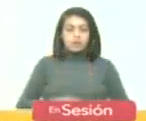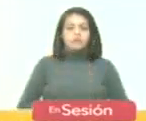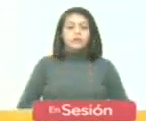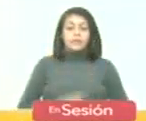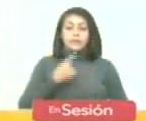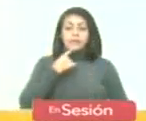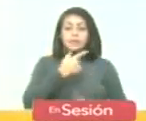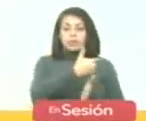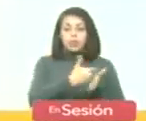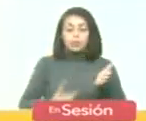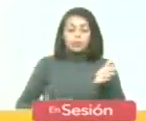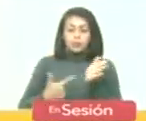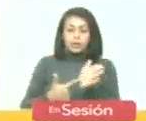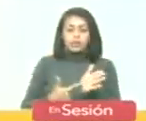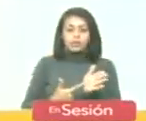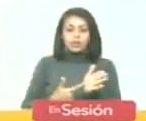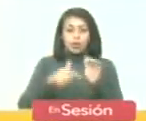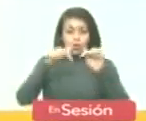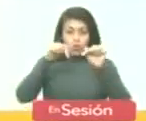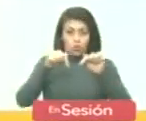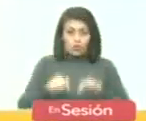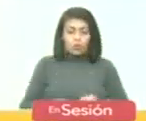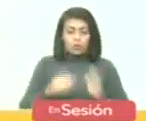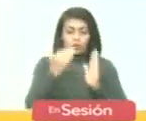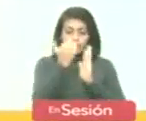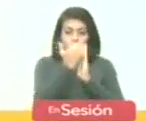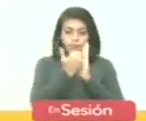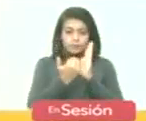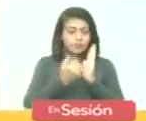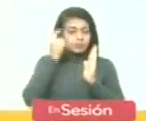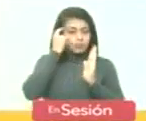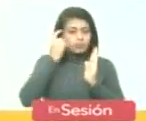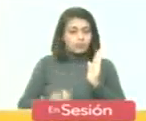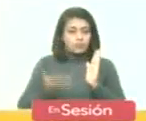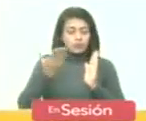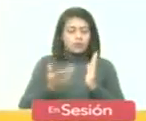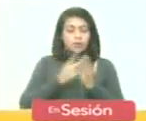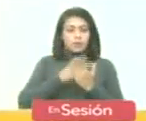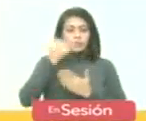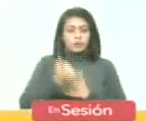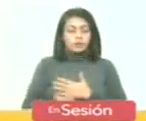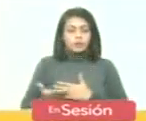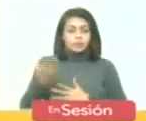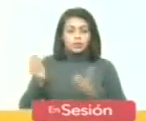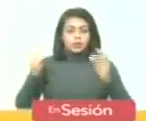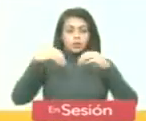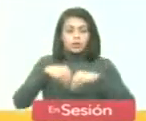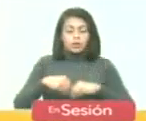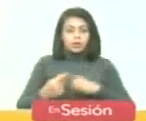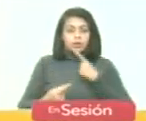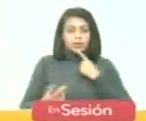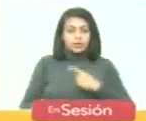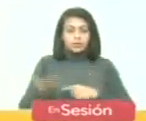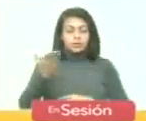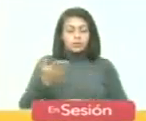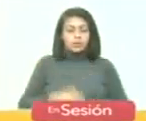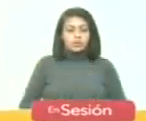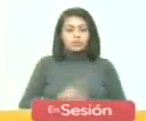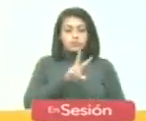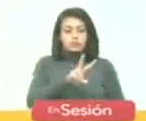proponer este punto en el orden del día, con un importante proyecto de acuerdo para exaltar